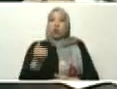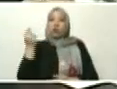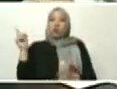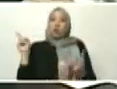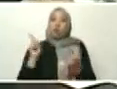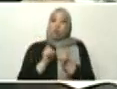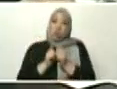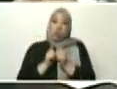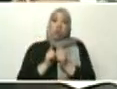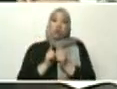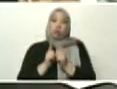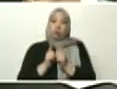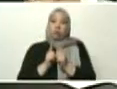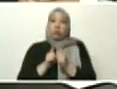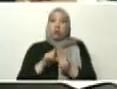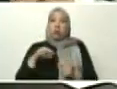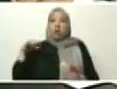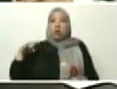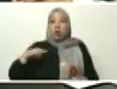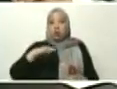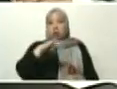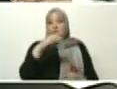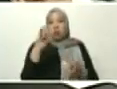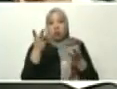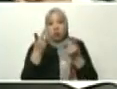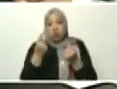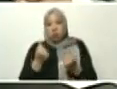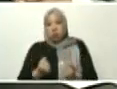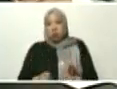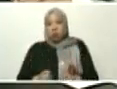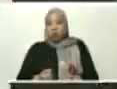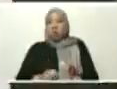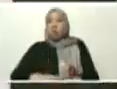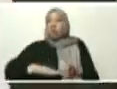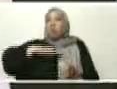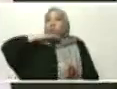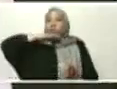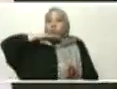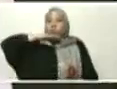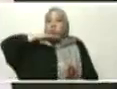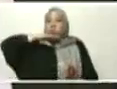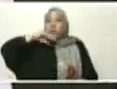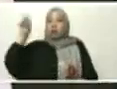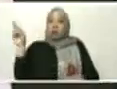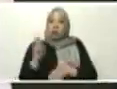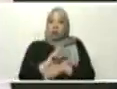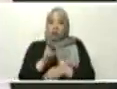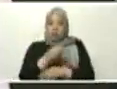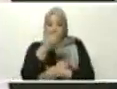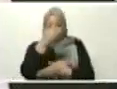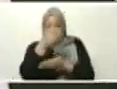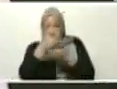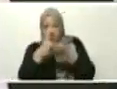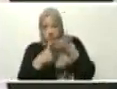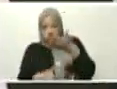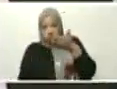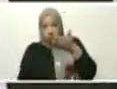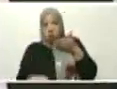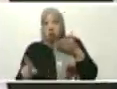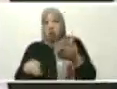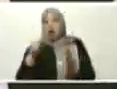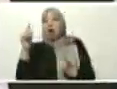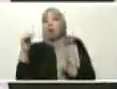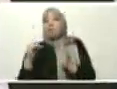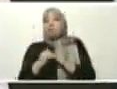limitados. Cada avión que ponemos, okay, se llena, pero así inmediatamente tenemos una lista de miles de venezolanos